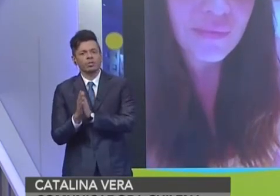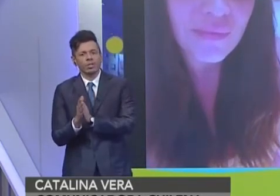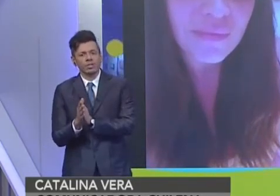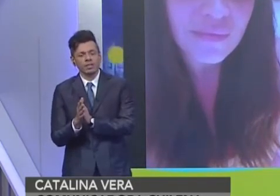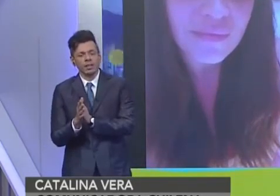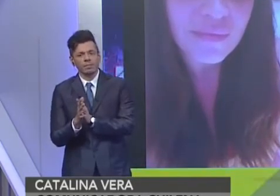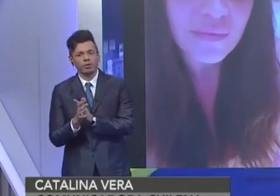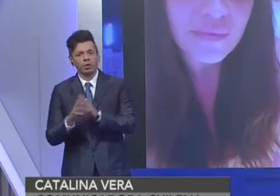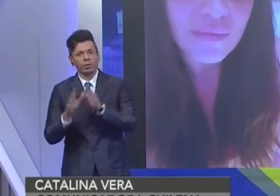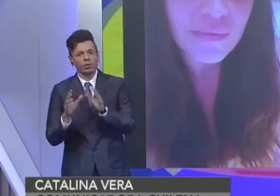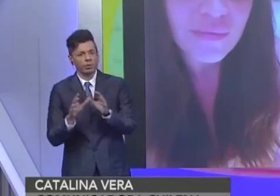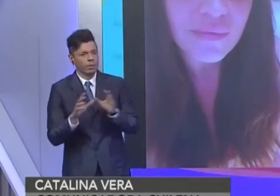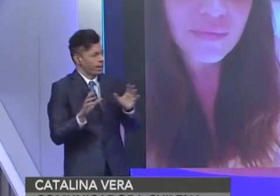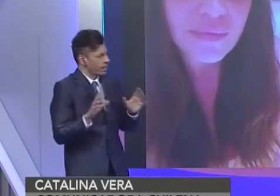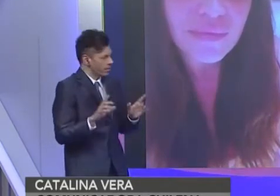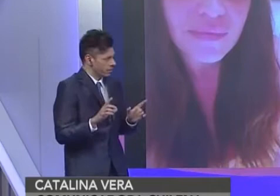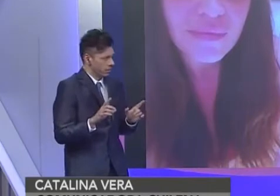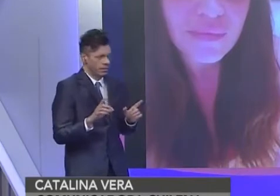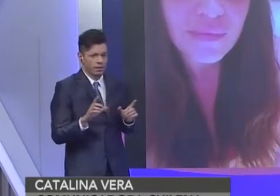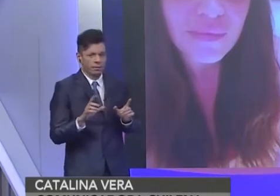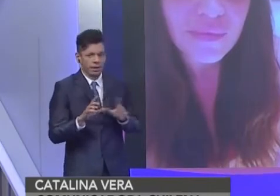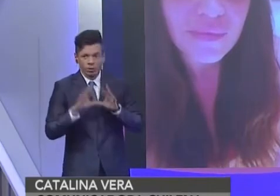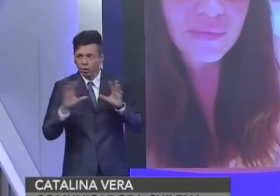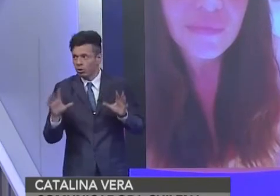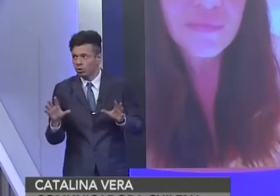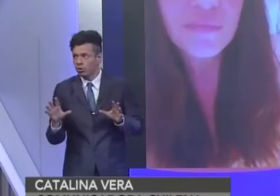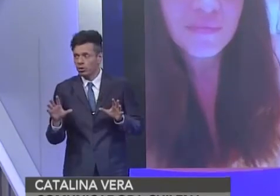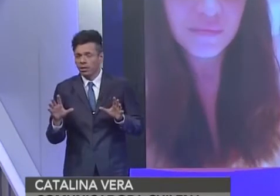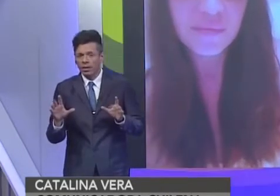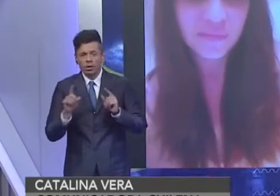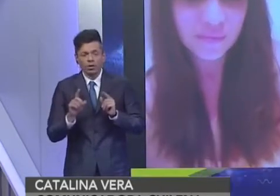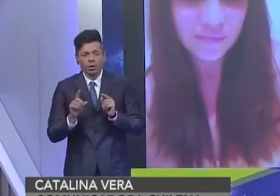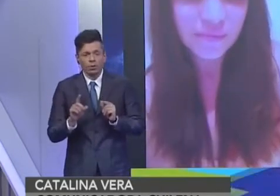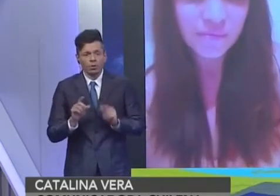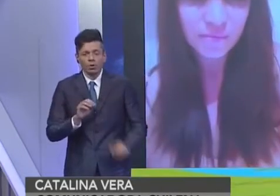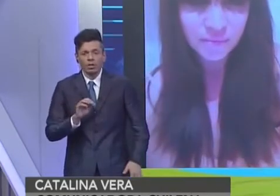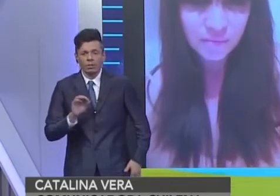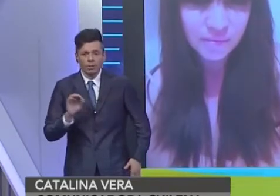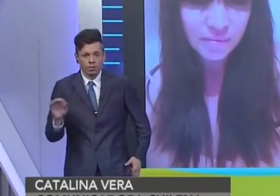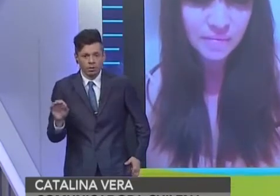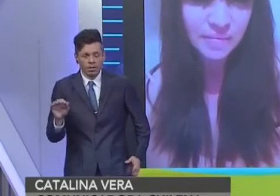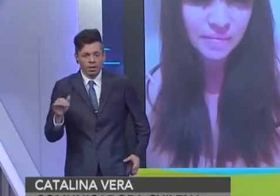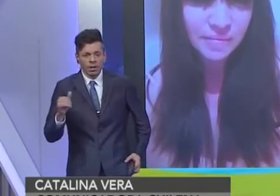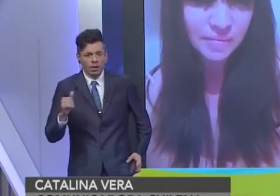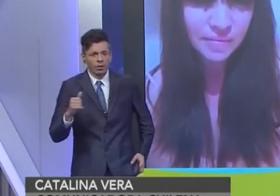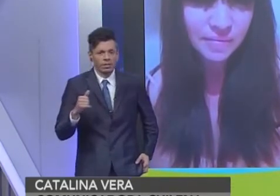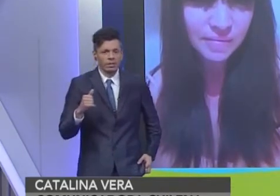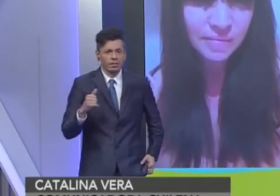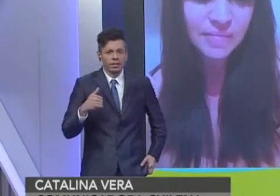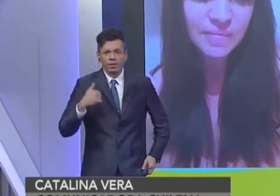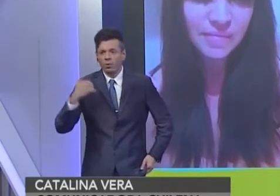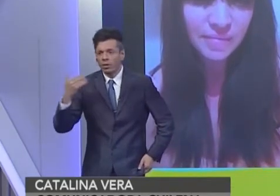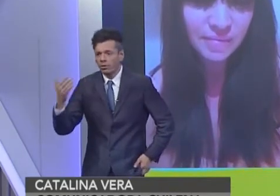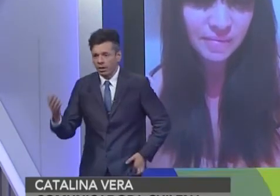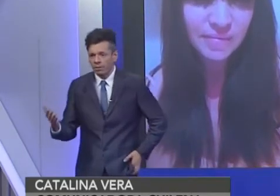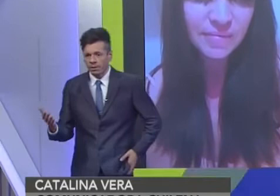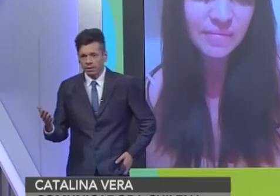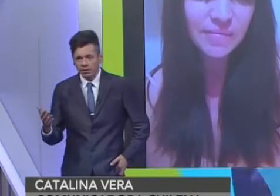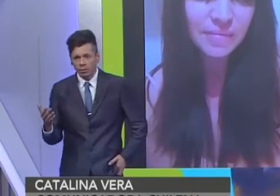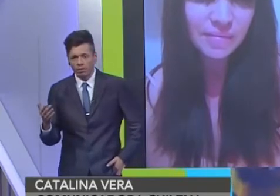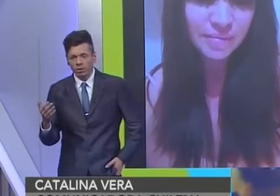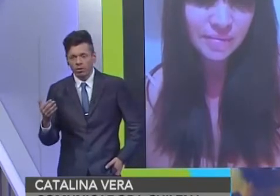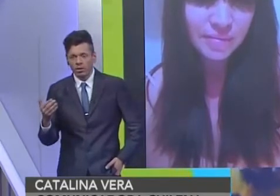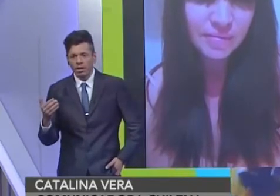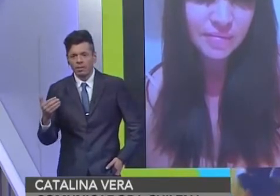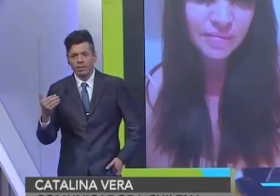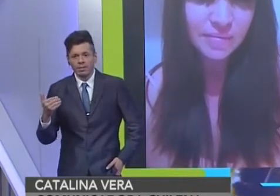tomar conciencia, sobre todo me parece, para todos, que el coronavirus no terminó, que aunque se esté vacunando en gran parte